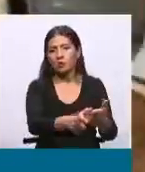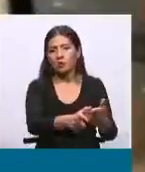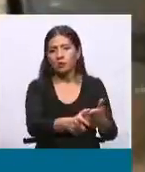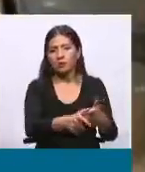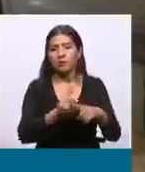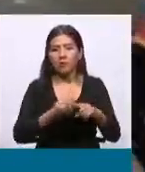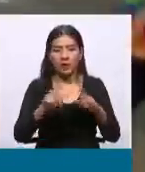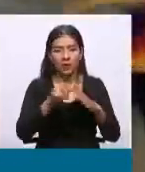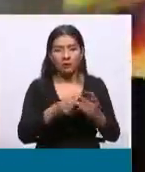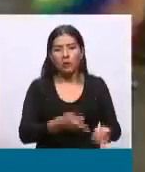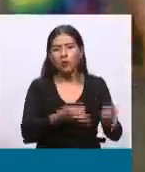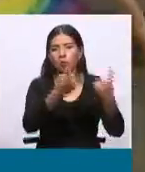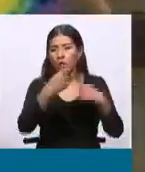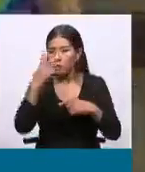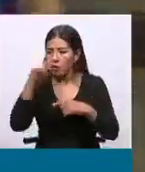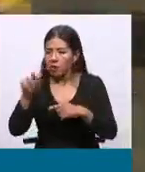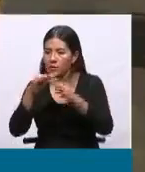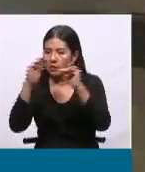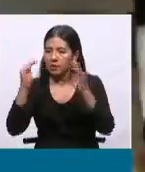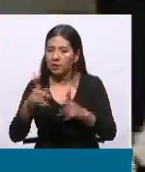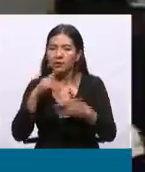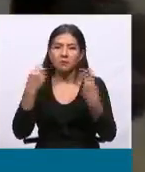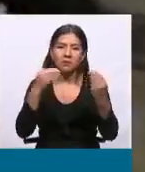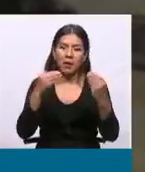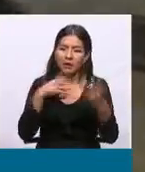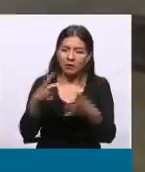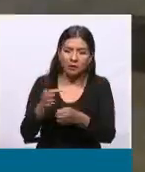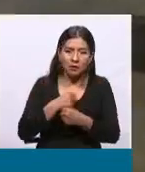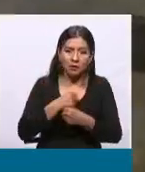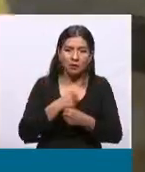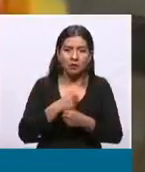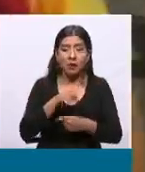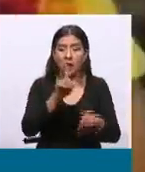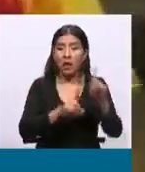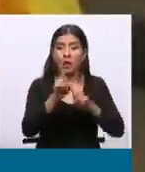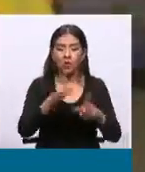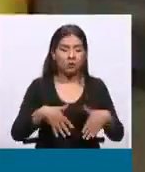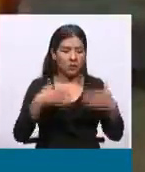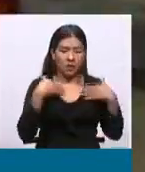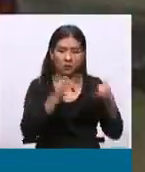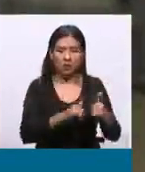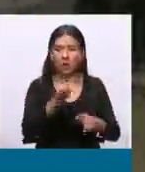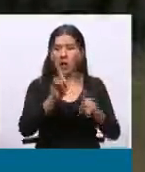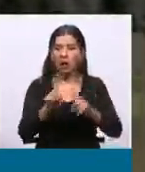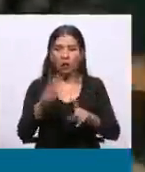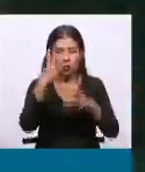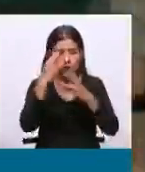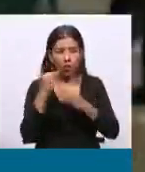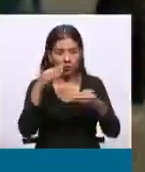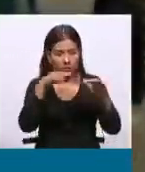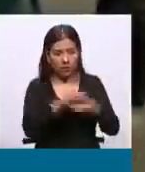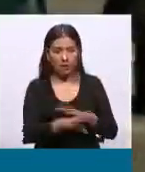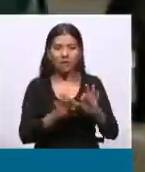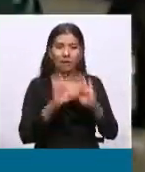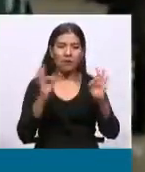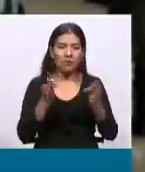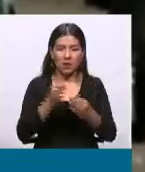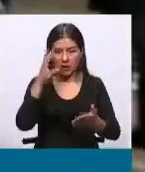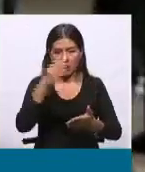quedan porque tienen su puesto de venta. Y van... Porque viven ahí. Claro, viven ahí y se quedan a dormir con sus guaguas, con su